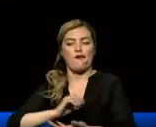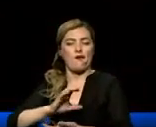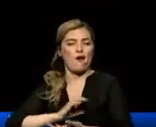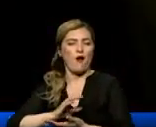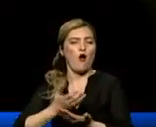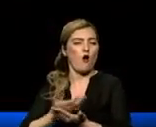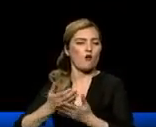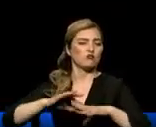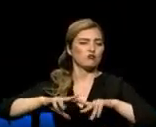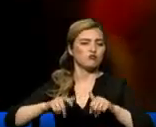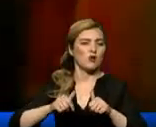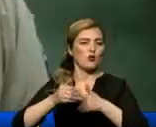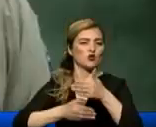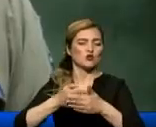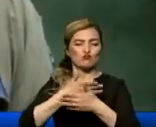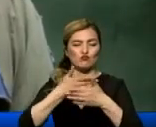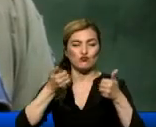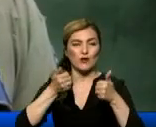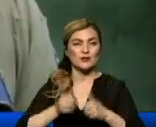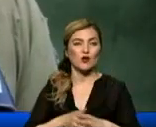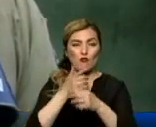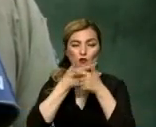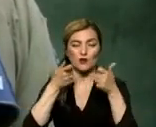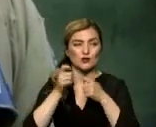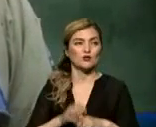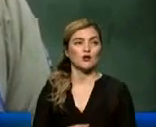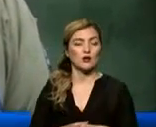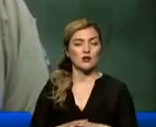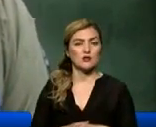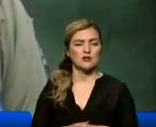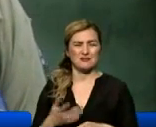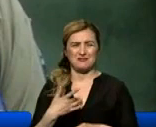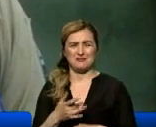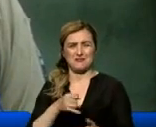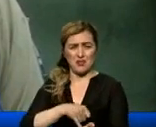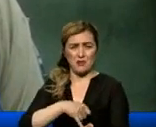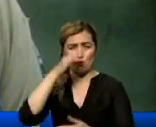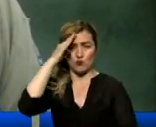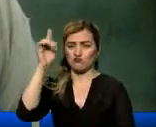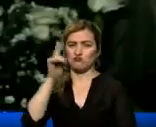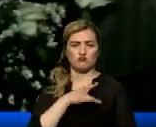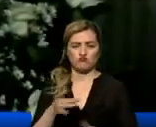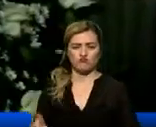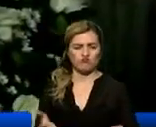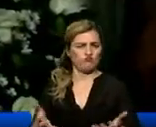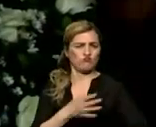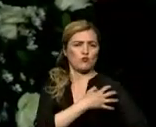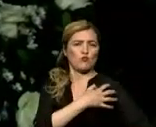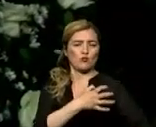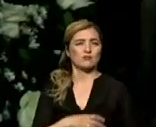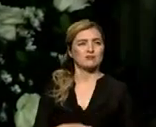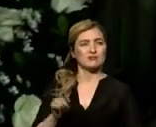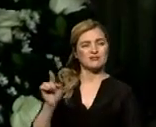decirle a estas personas que este tipo de actos no nos van a amedrentar mejor es fortalecer los motivos para seguir adelante dando lo mejor ni lo david